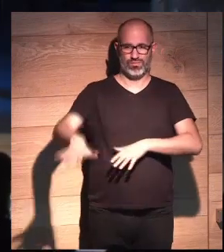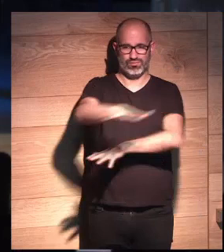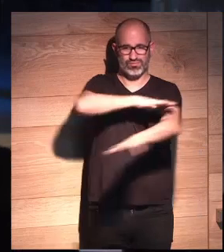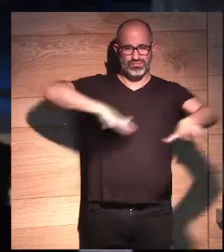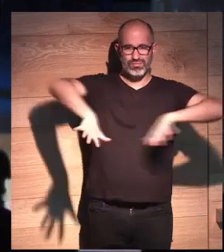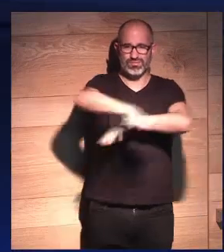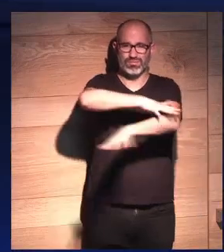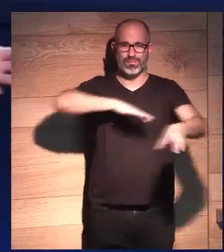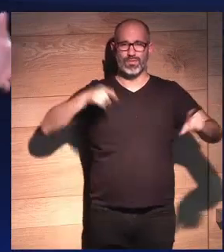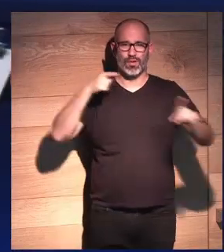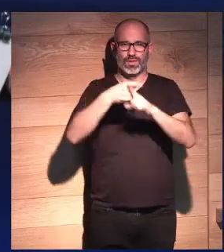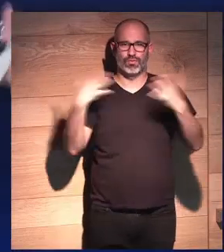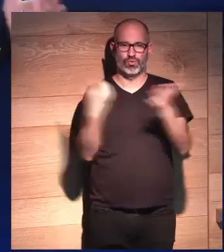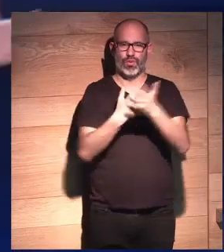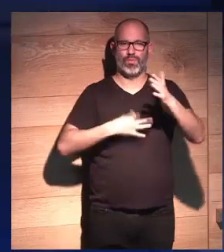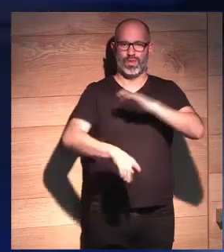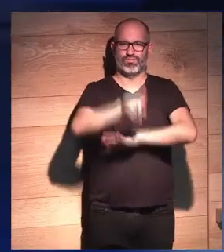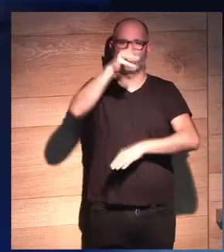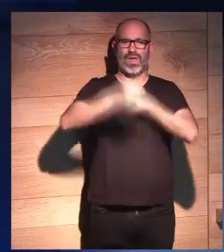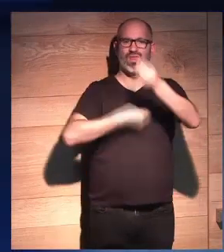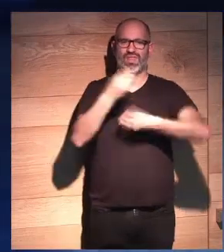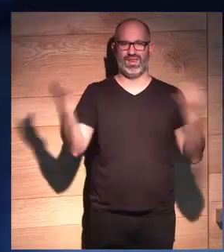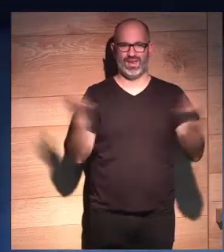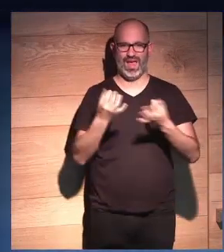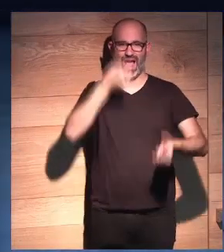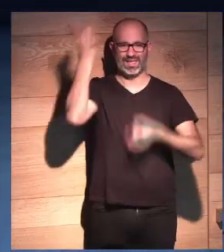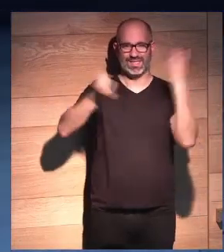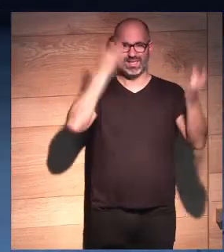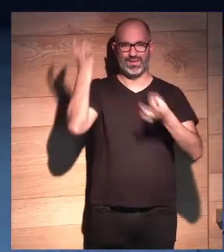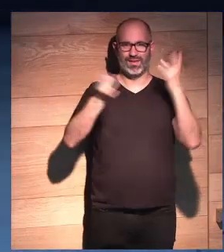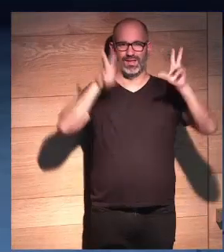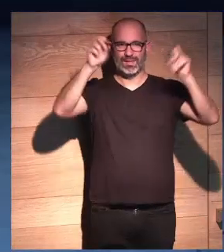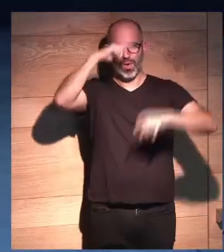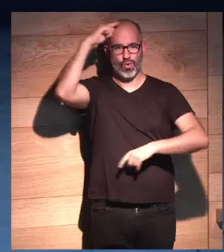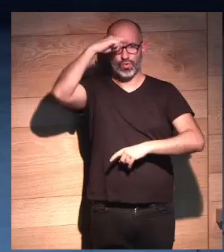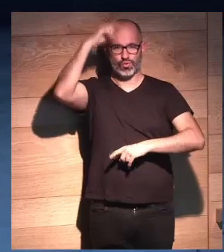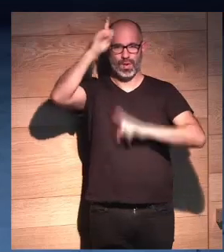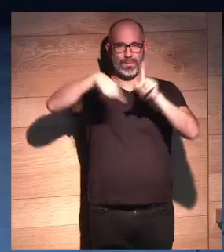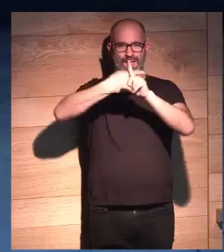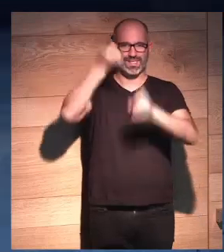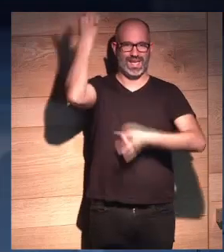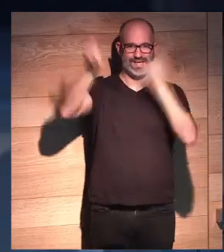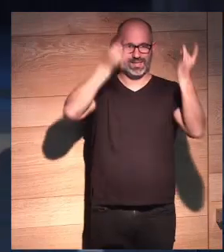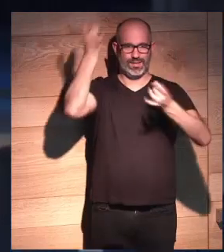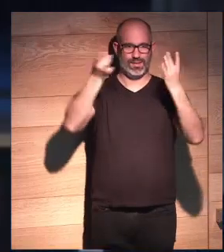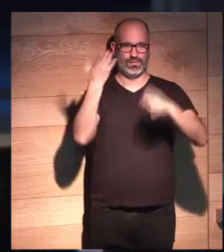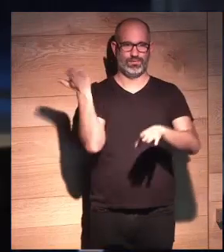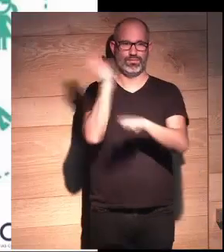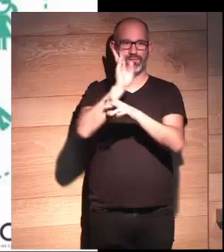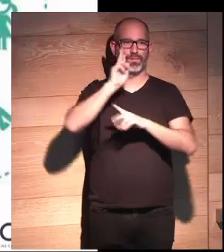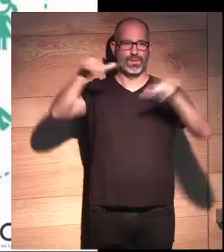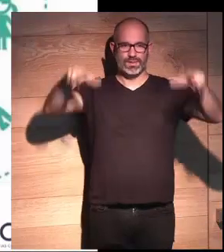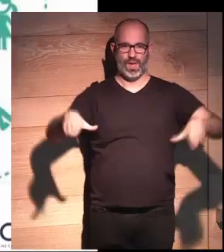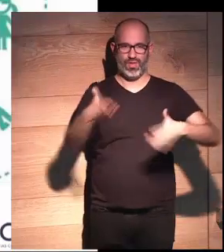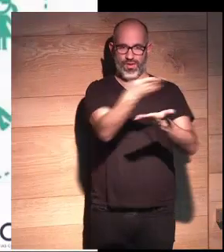de Cofilm puedan estar desarrollando en este espacio actividades de carácter cultural y creativo. Aquí tenéis el